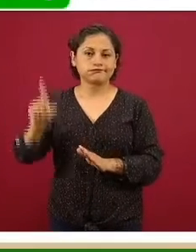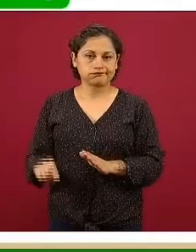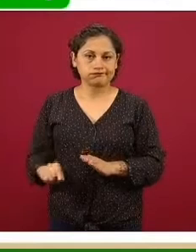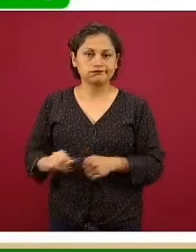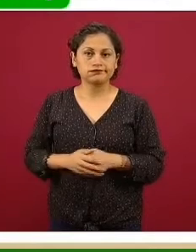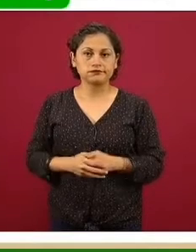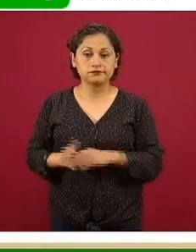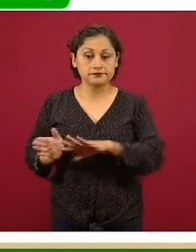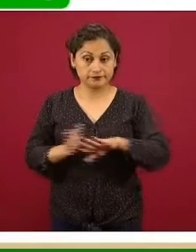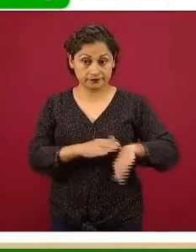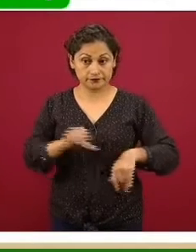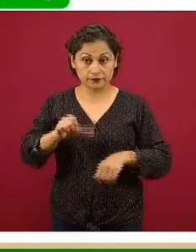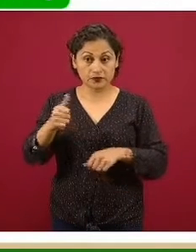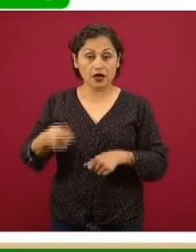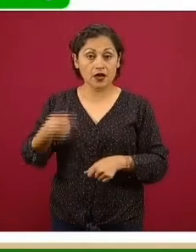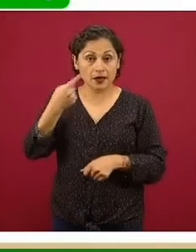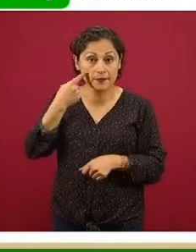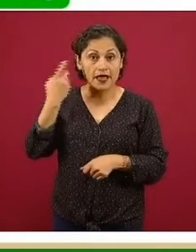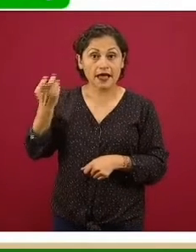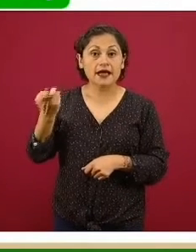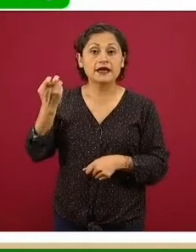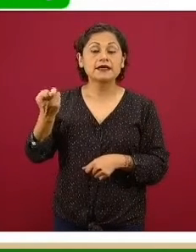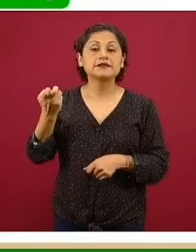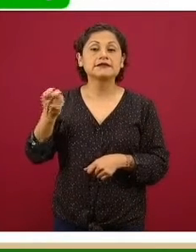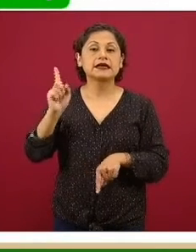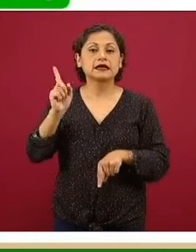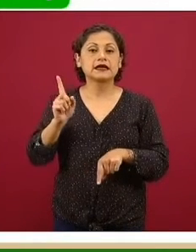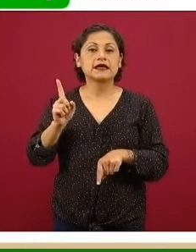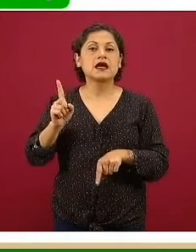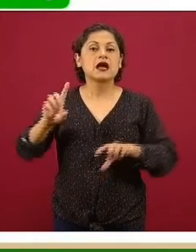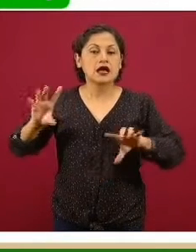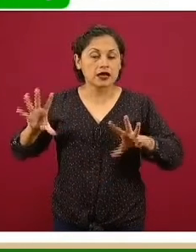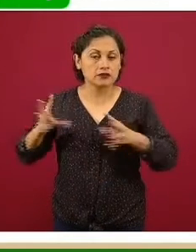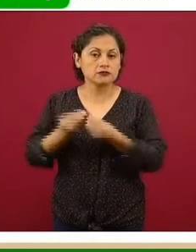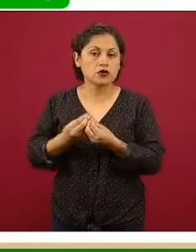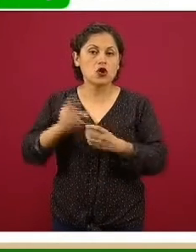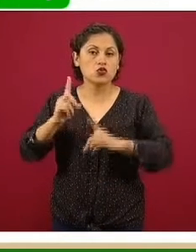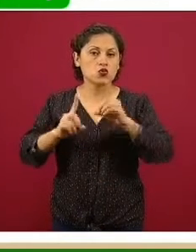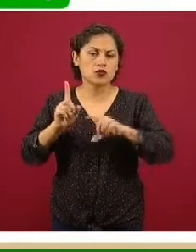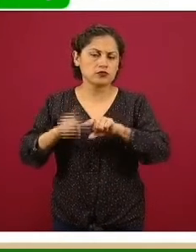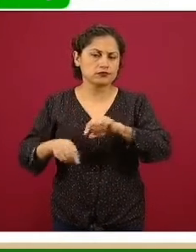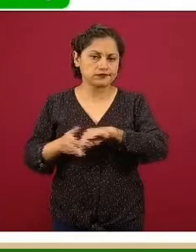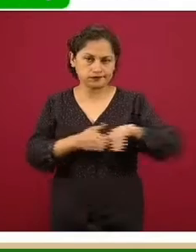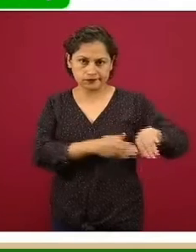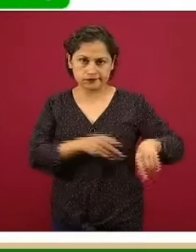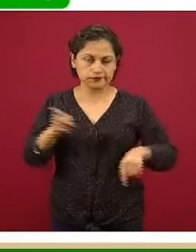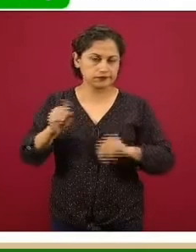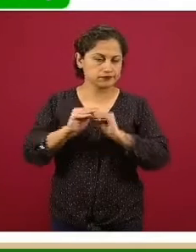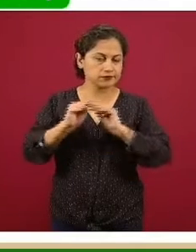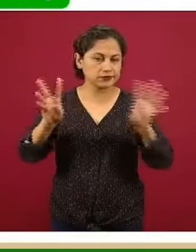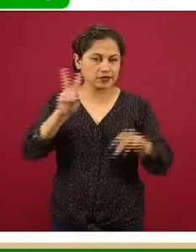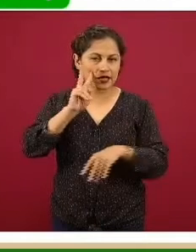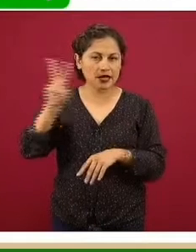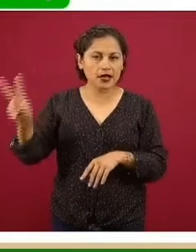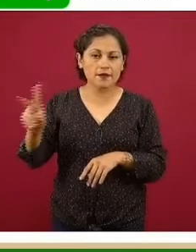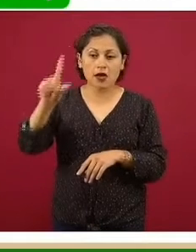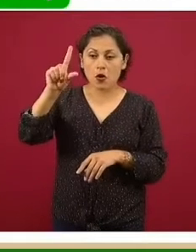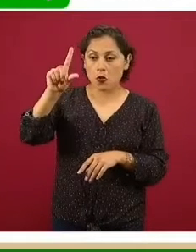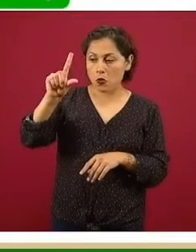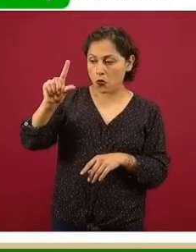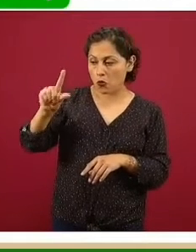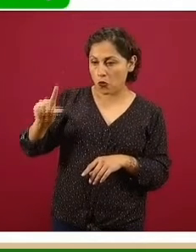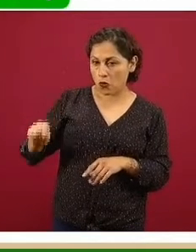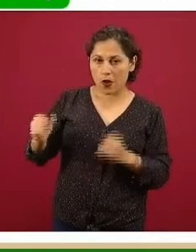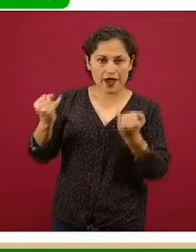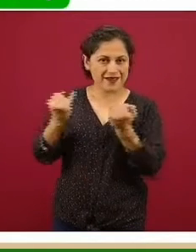sí tenemos ya ahora los casos estimados, ya les cargamos los aún sospechosos por porcentaje de positividad y aquí es más clara esa tendencia ascendente que veíamos